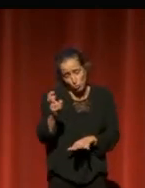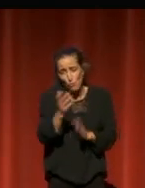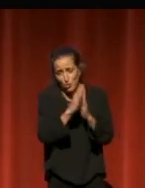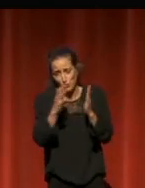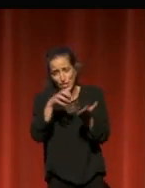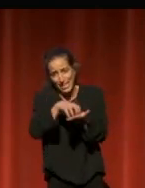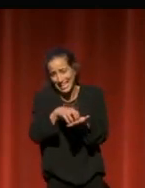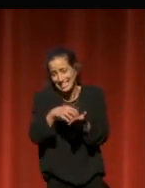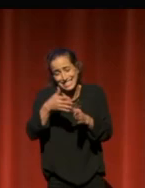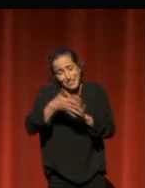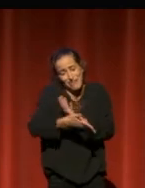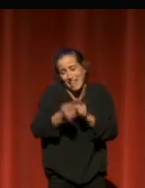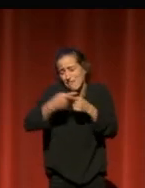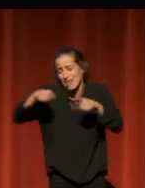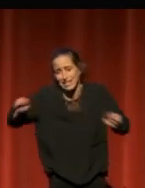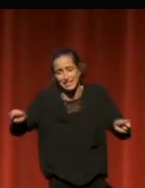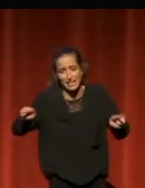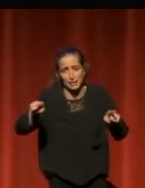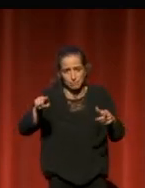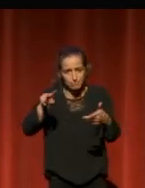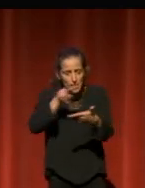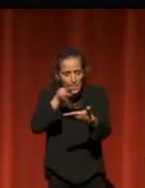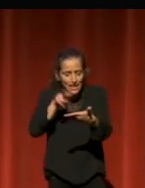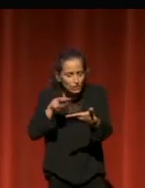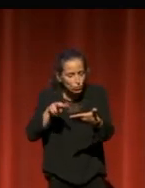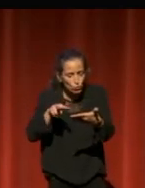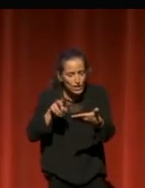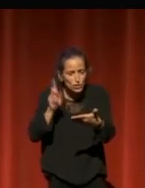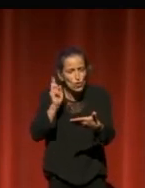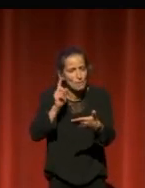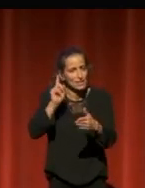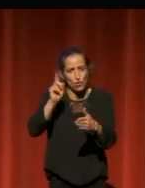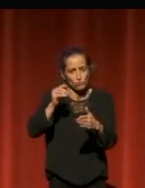va mucho más allá de la lectura, incluso de la lectura, mucho más allá.